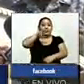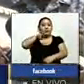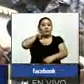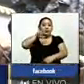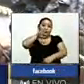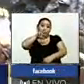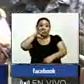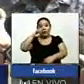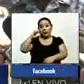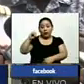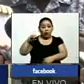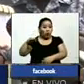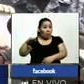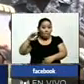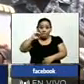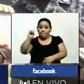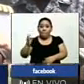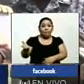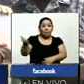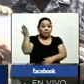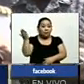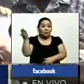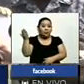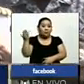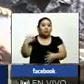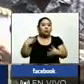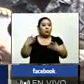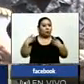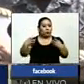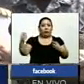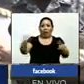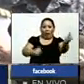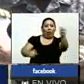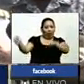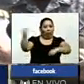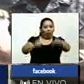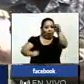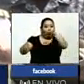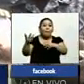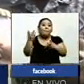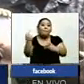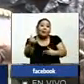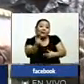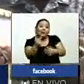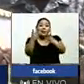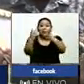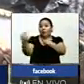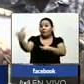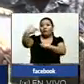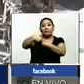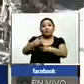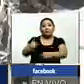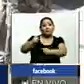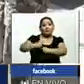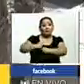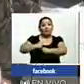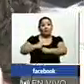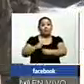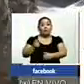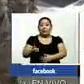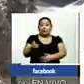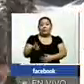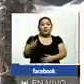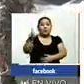300% de lo que nosotros esperábamos. Ha sido una afluencia masiva de elementos que quieren pertenecer a la Fuerza Armada. El